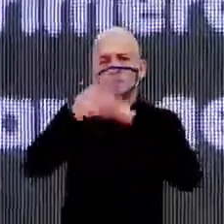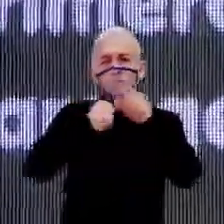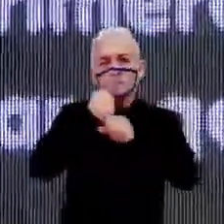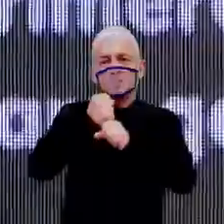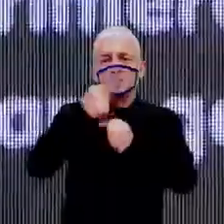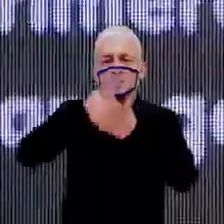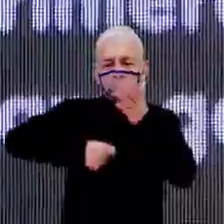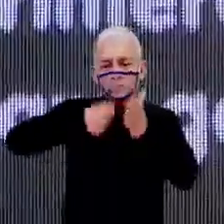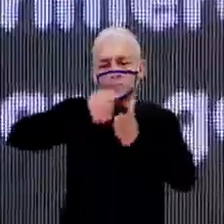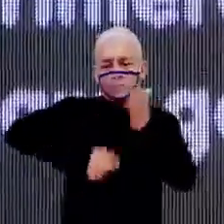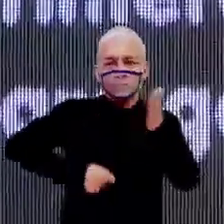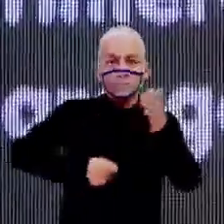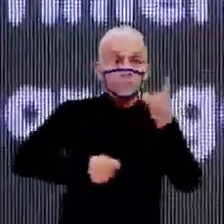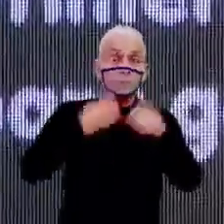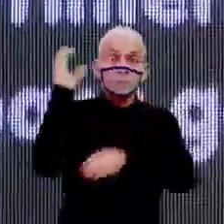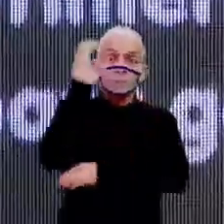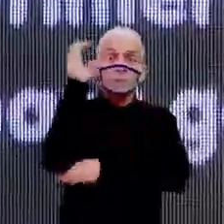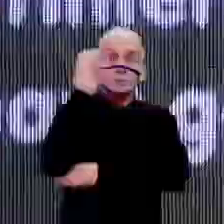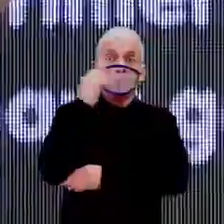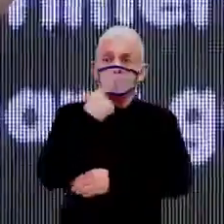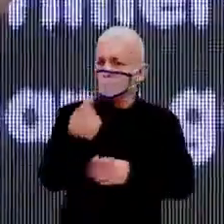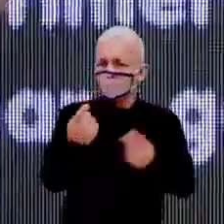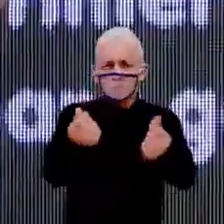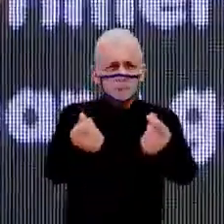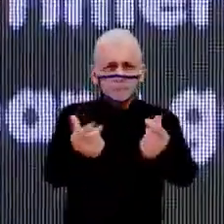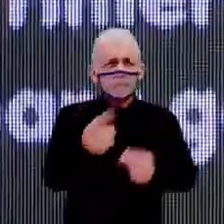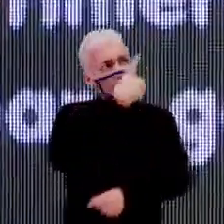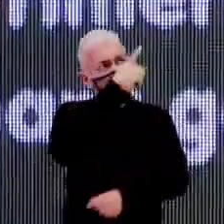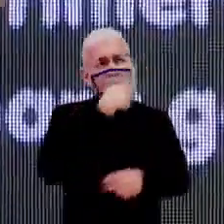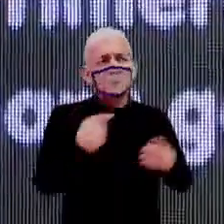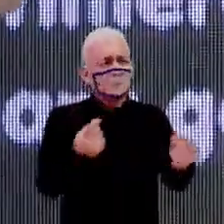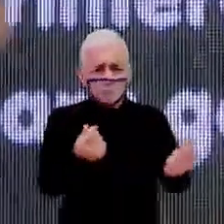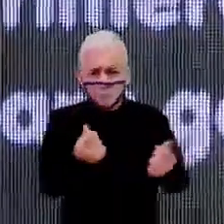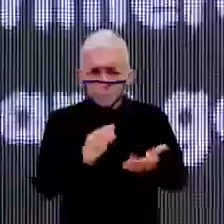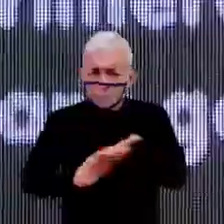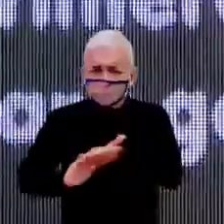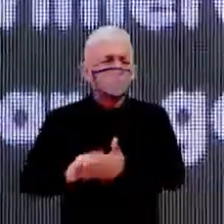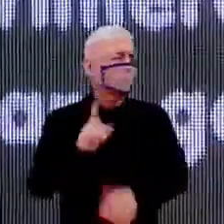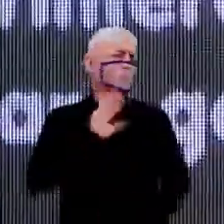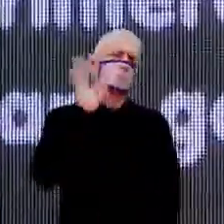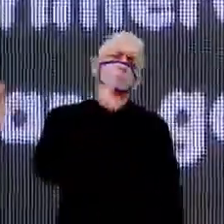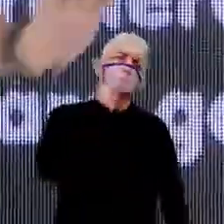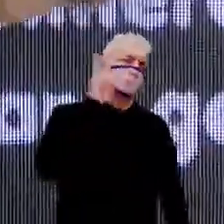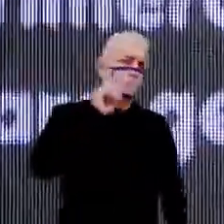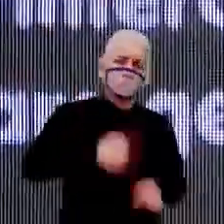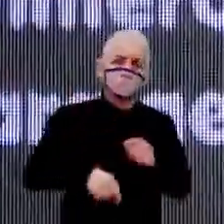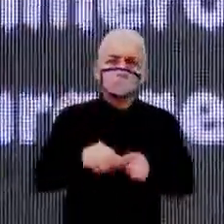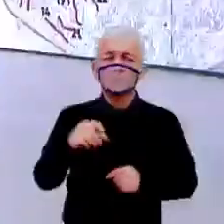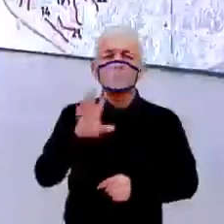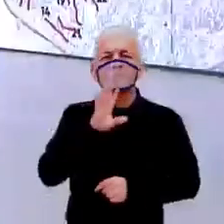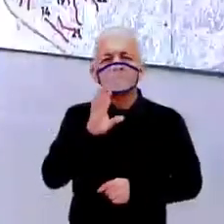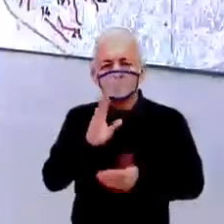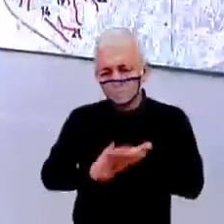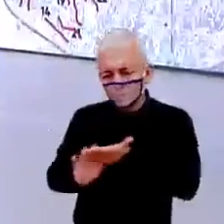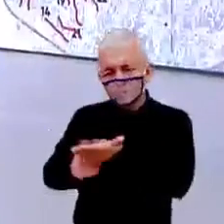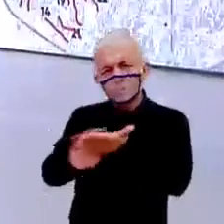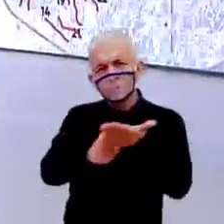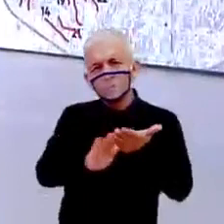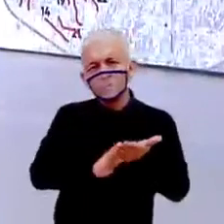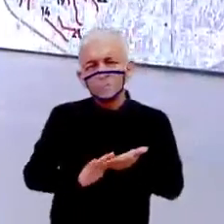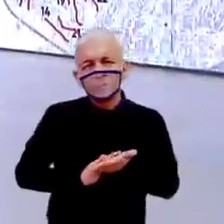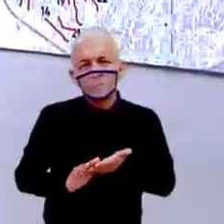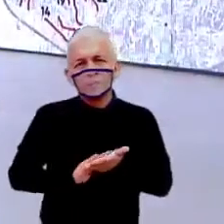en Colombia nos dijeron que no había plata para hacerlo. Lo increíble es que lo hemos hecho